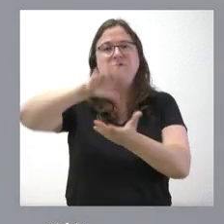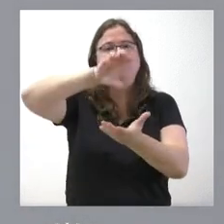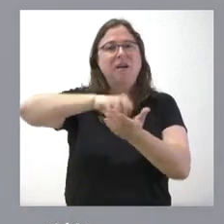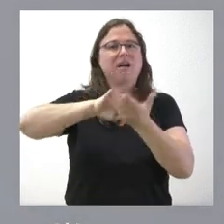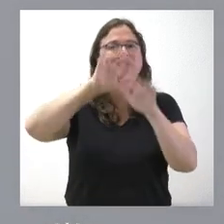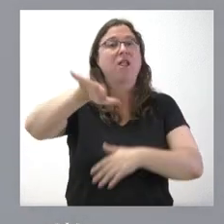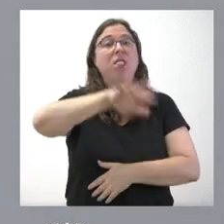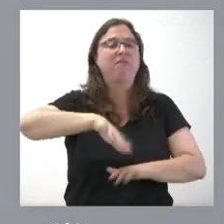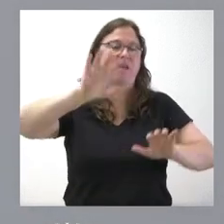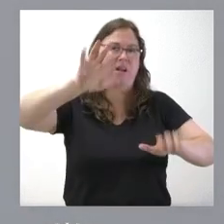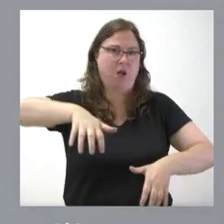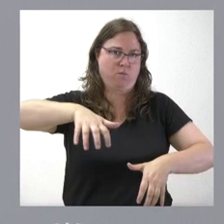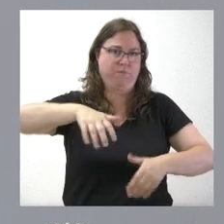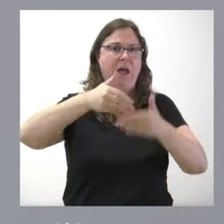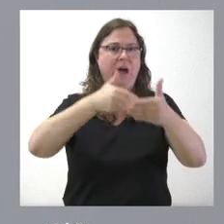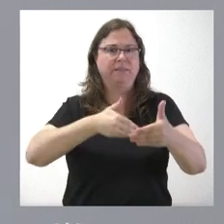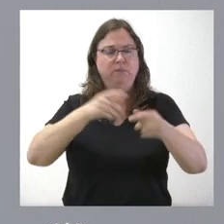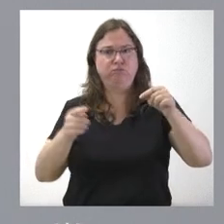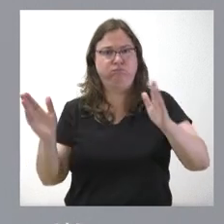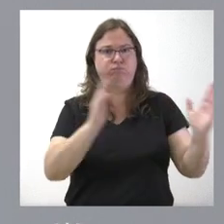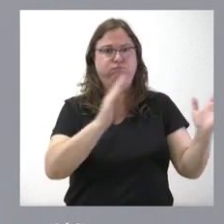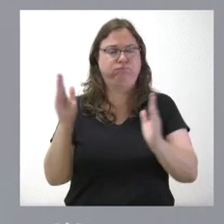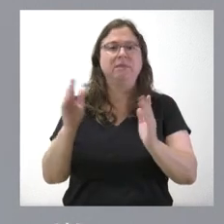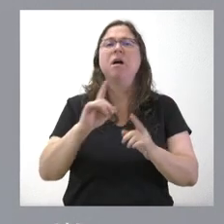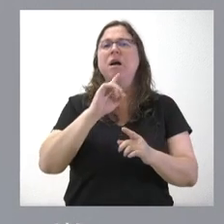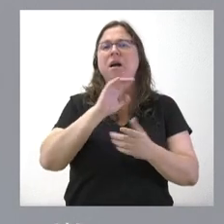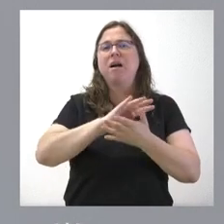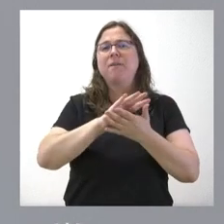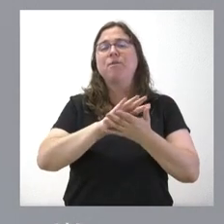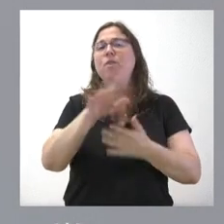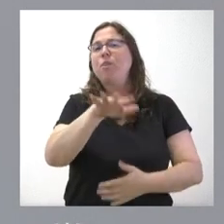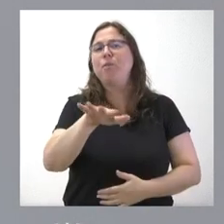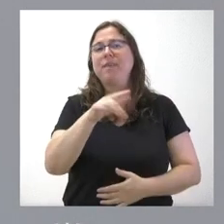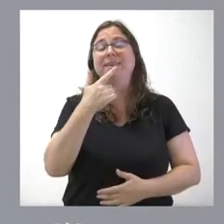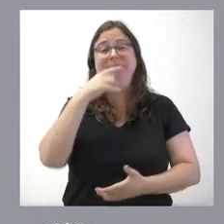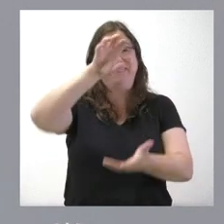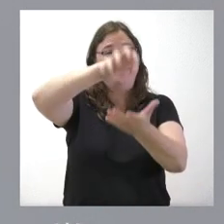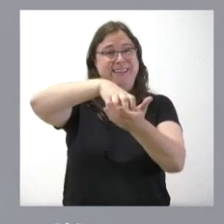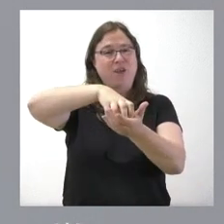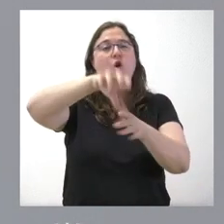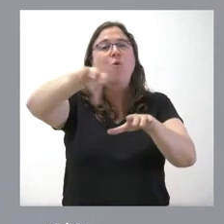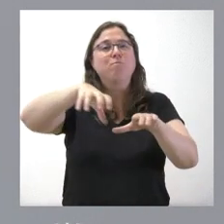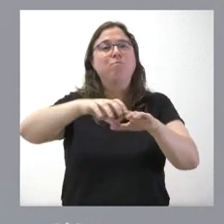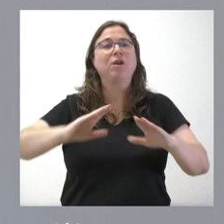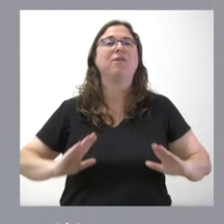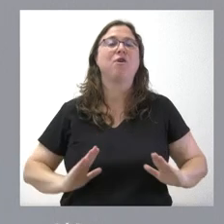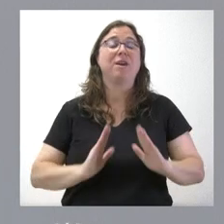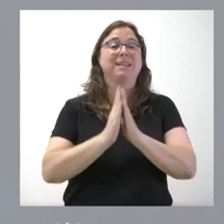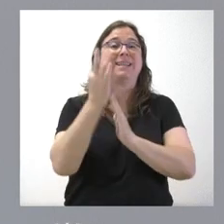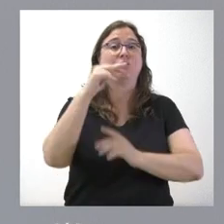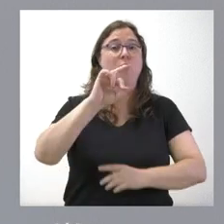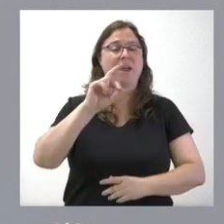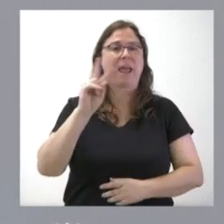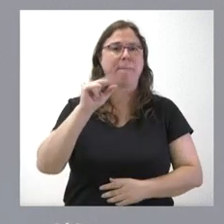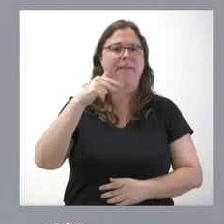en León estamos hablando de las instalaciones que disponemos en el polígono industrial de santovenia de la valdoncina